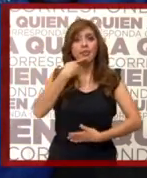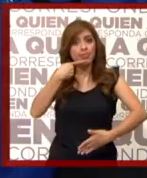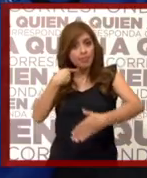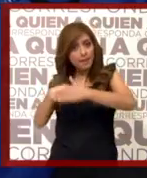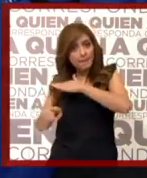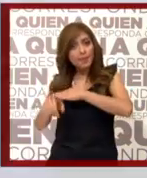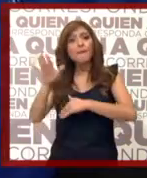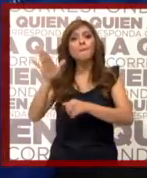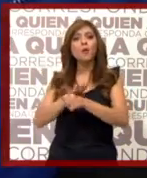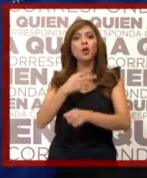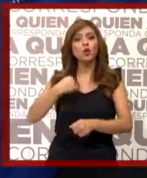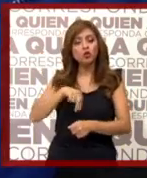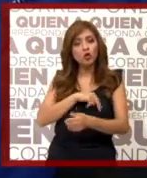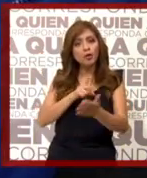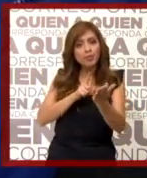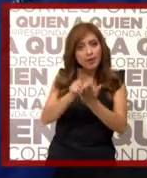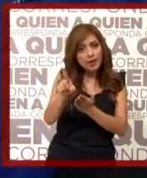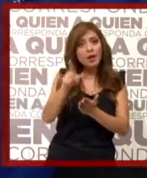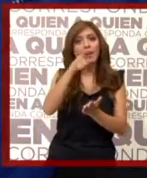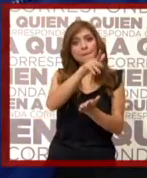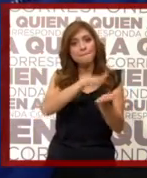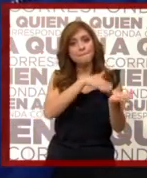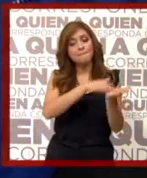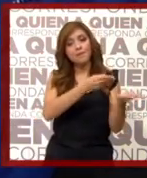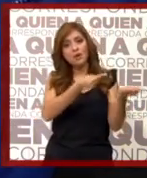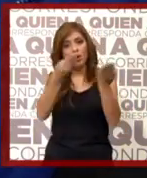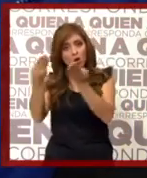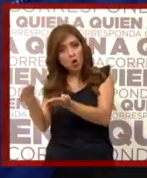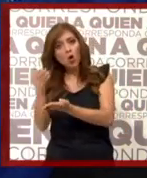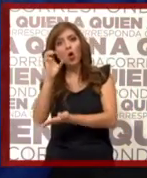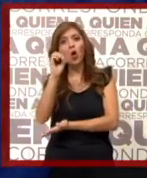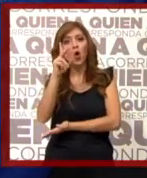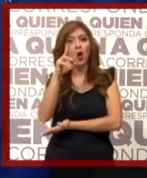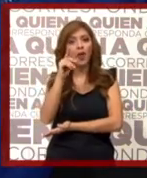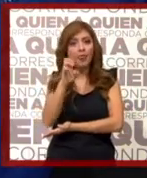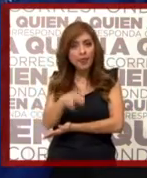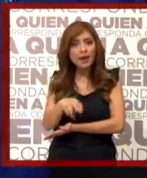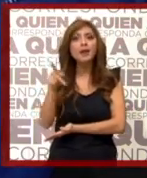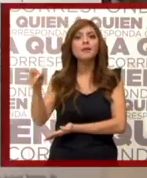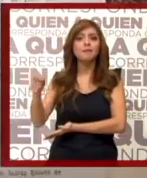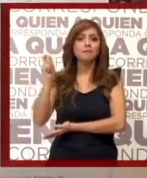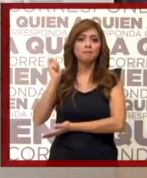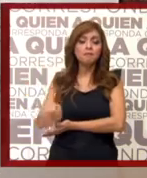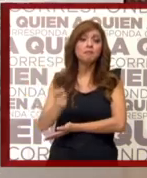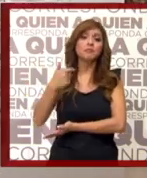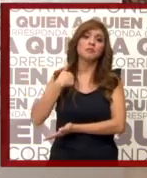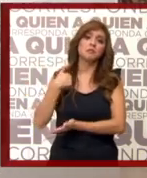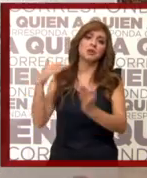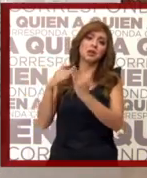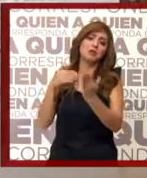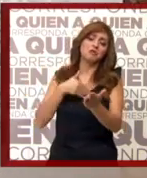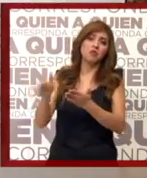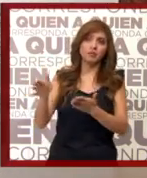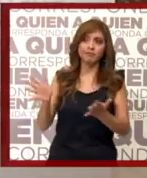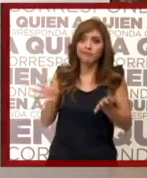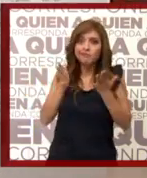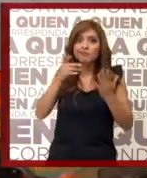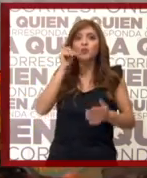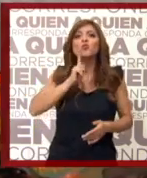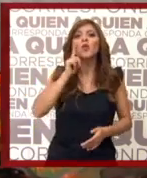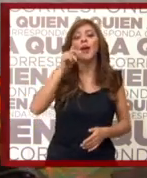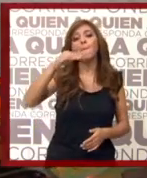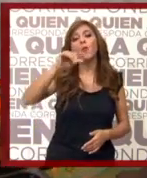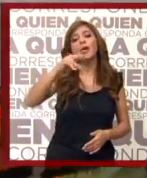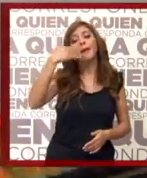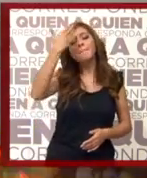pues sí teníamos derechos. Y hasta que le llegue una orden judicial para que se presenten, se sale de la casa. Preocupada, doña Mónica pide asesoría